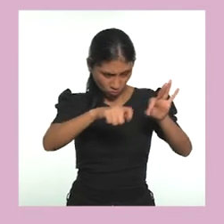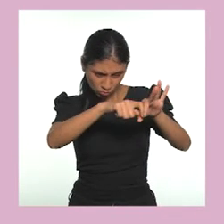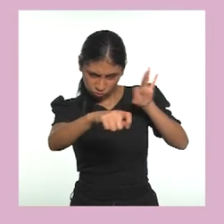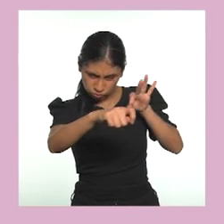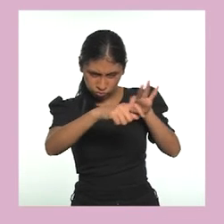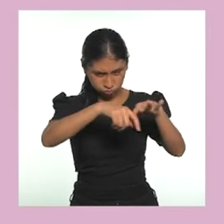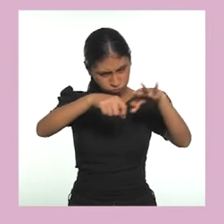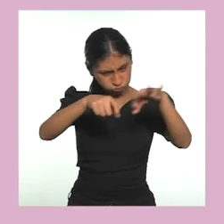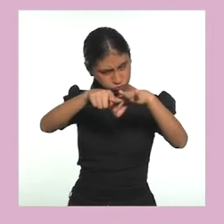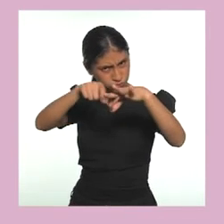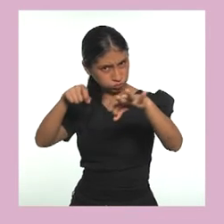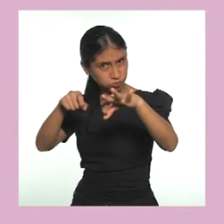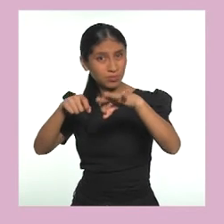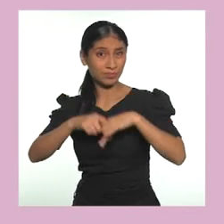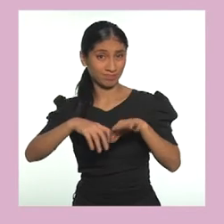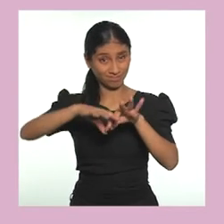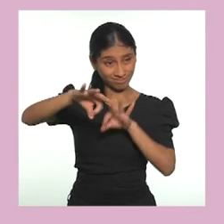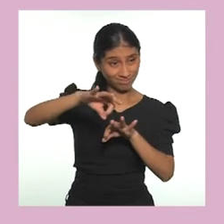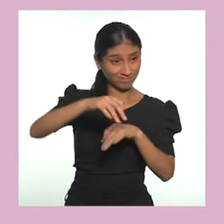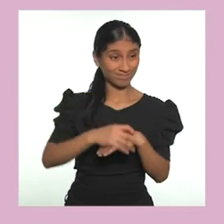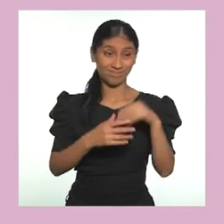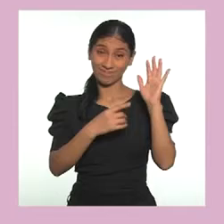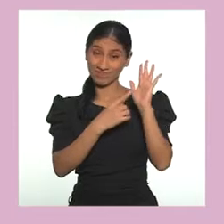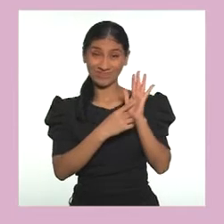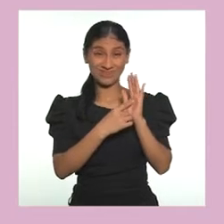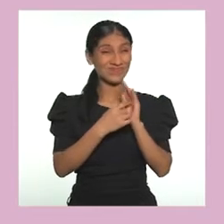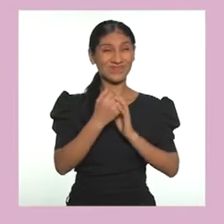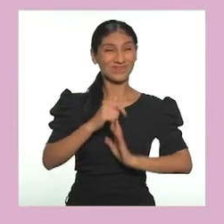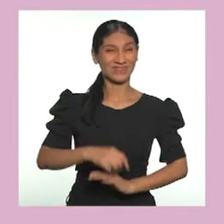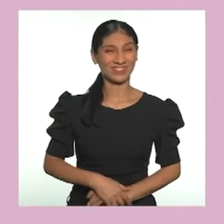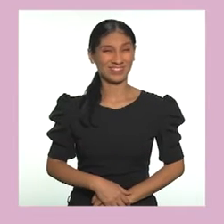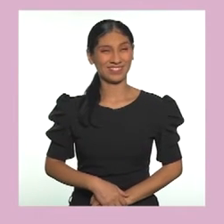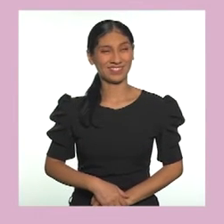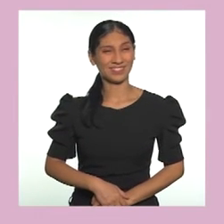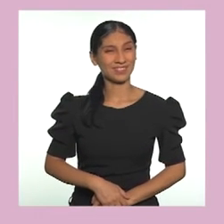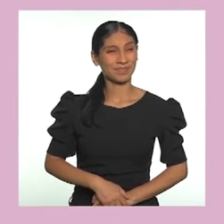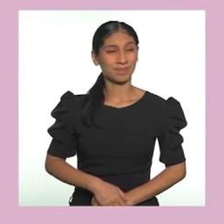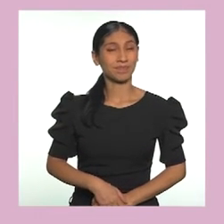atado para que no se vuelen con el viento.